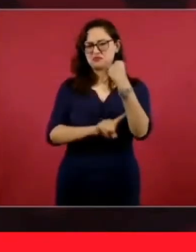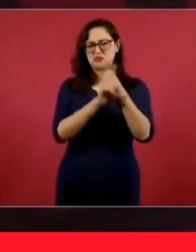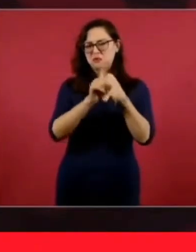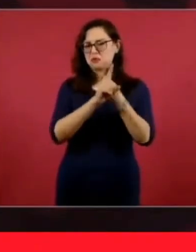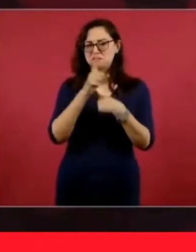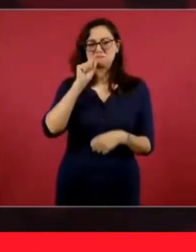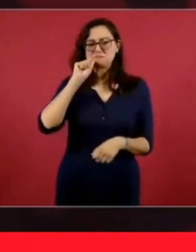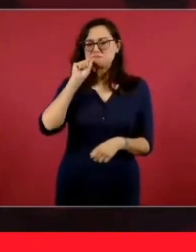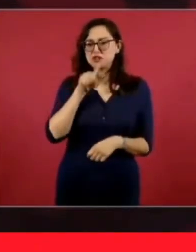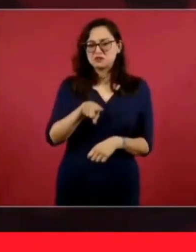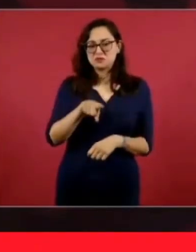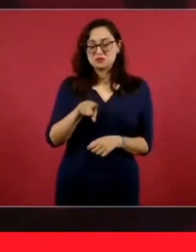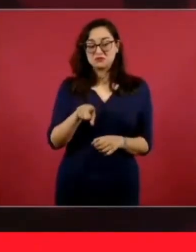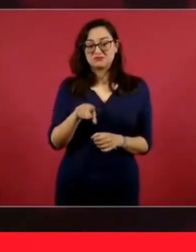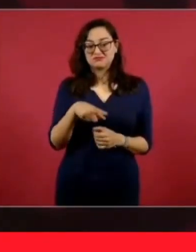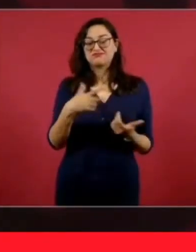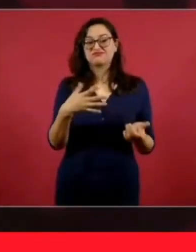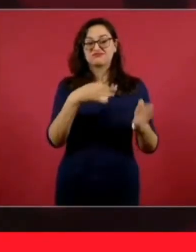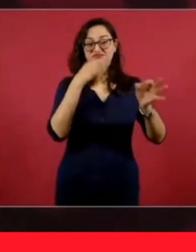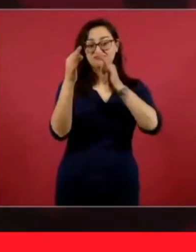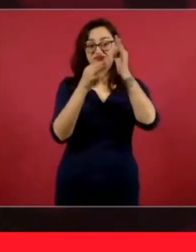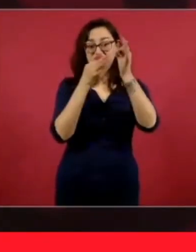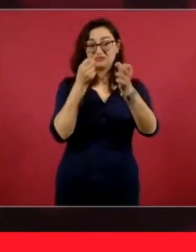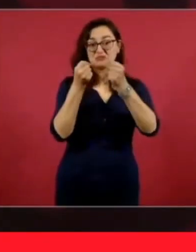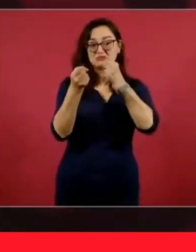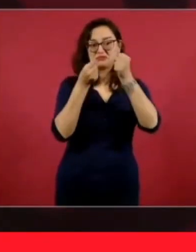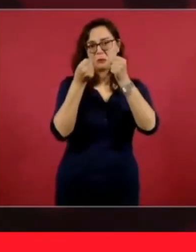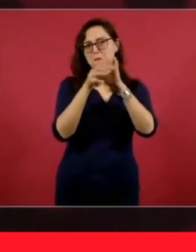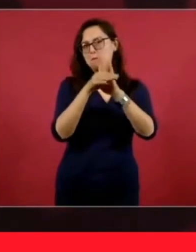o quienes conducen los noticieros, todos